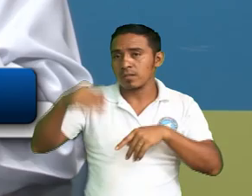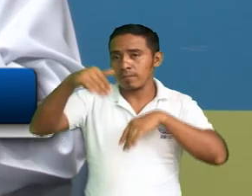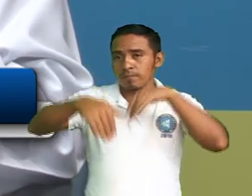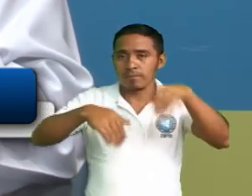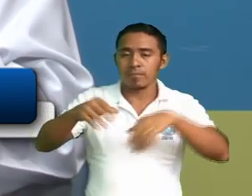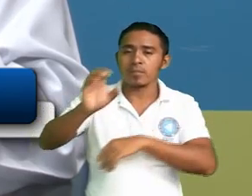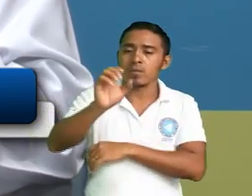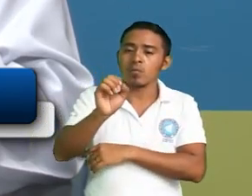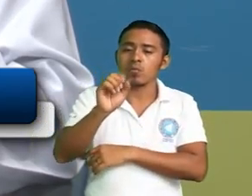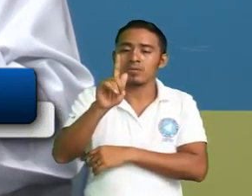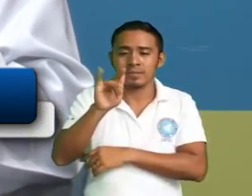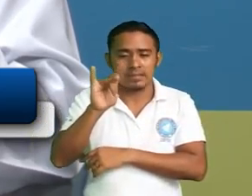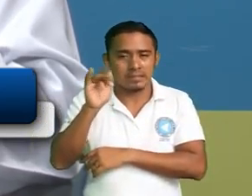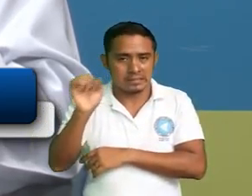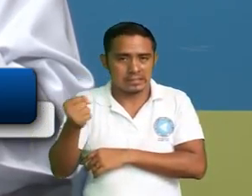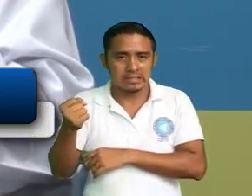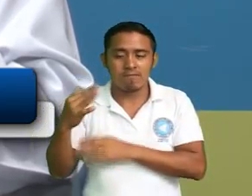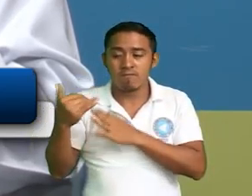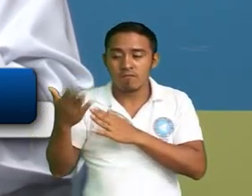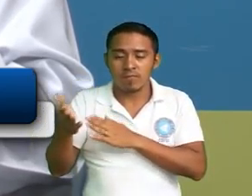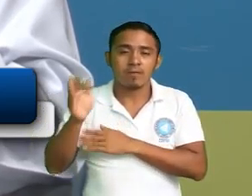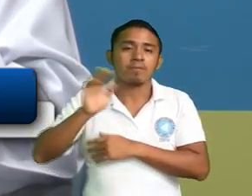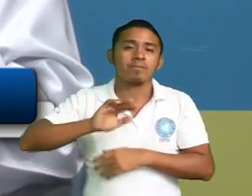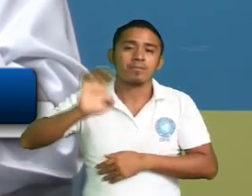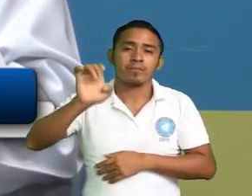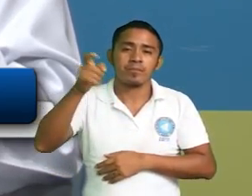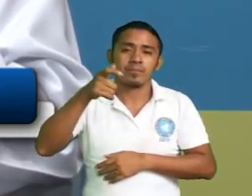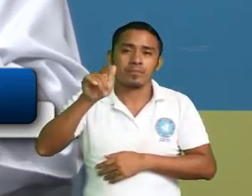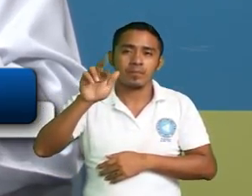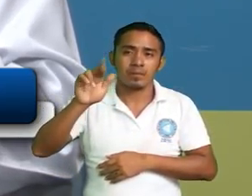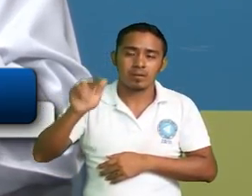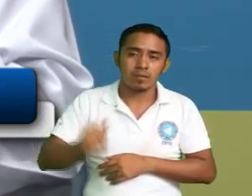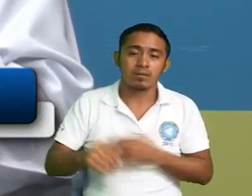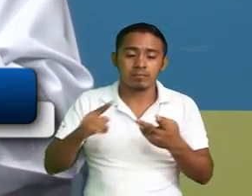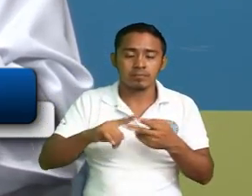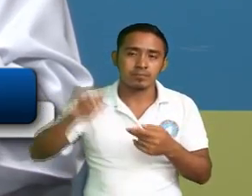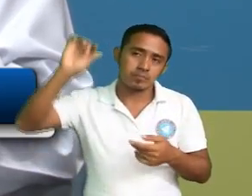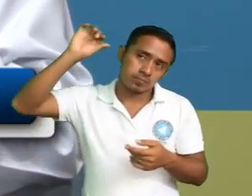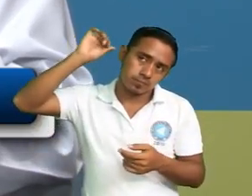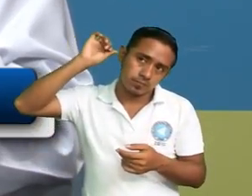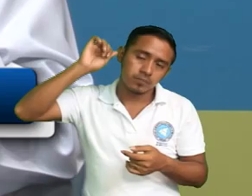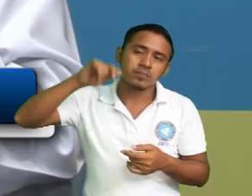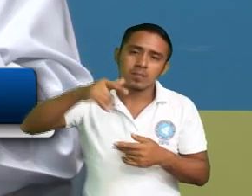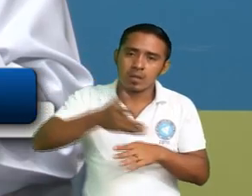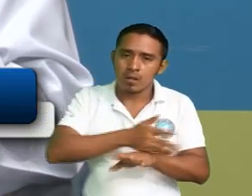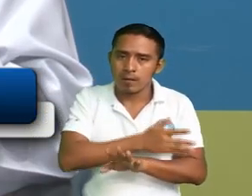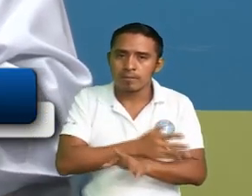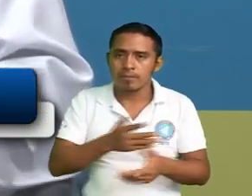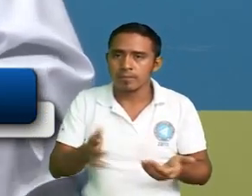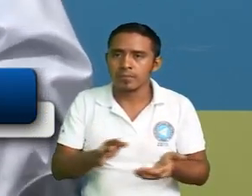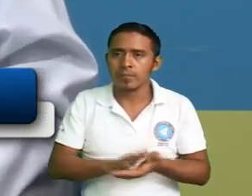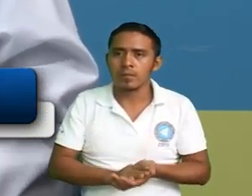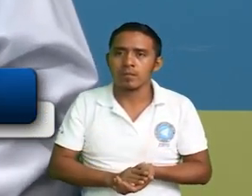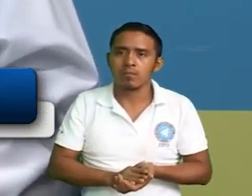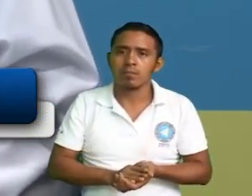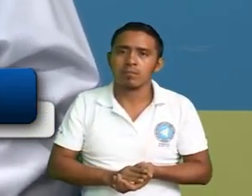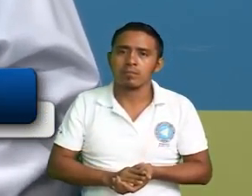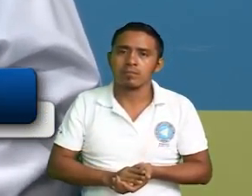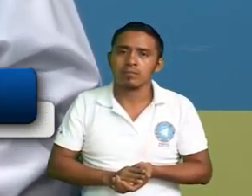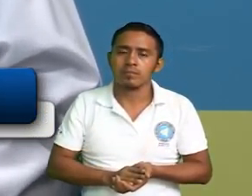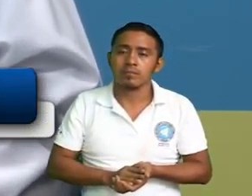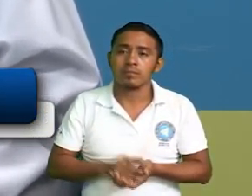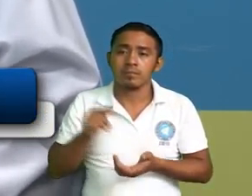otitis externa. Luego vienen las gotas, como mencionaba, unas gotas que